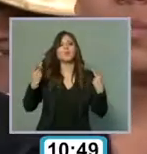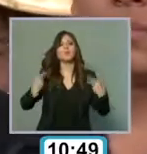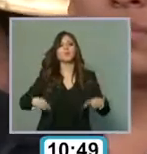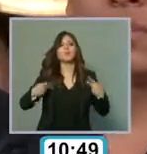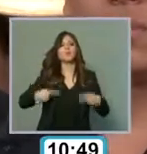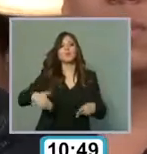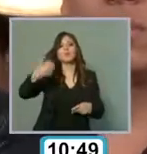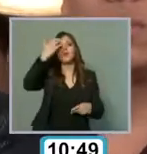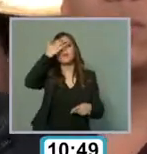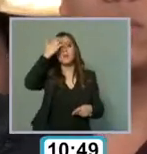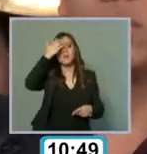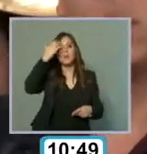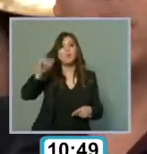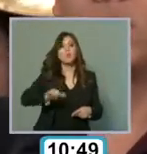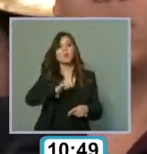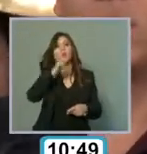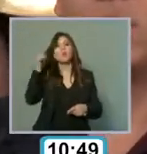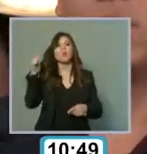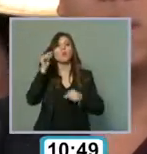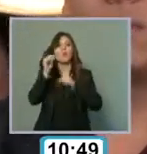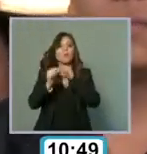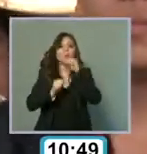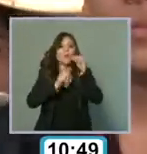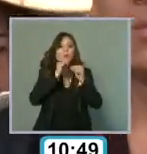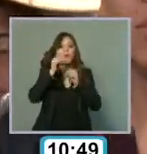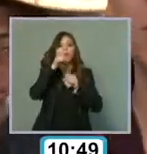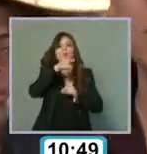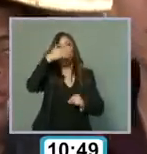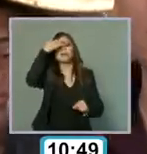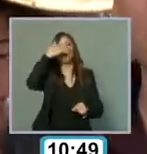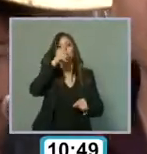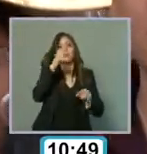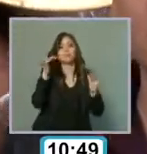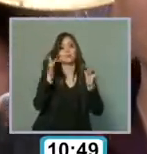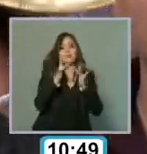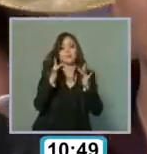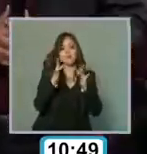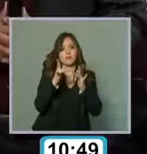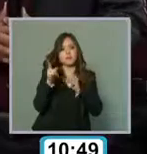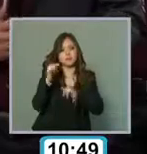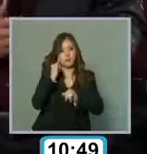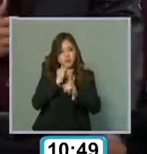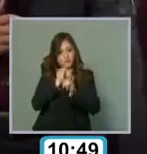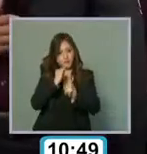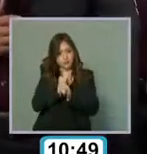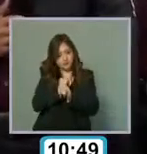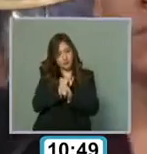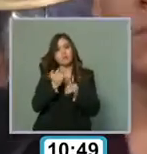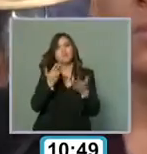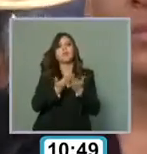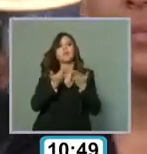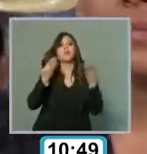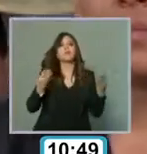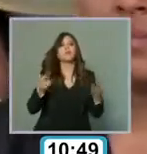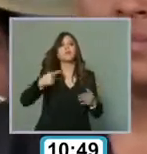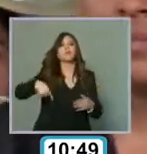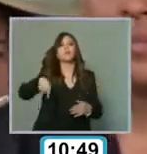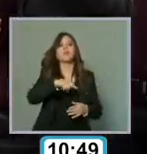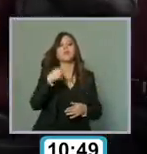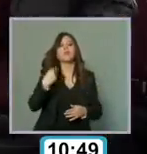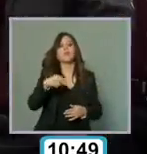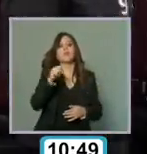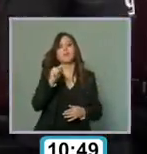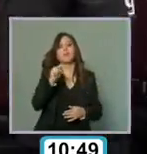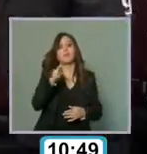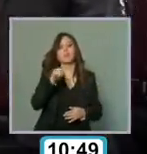nunca, Se acabó el amor, que ya mucha gente ya los ubica por ahí en las redes sociales. Y el corte que venimos a promocionarle, Túmbate el rollo. Túmbate el